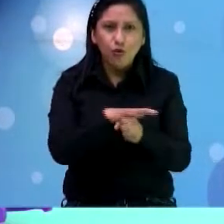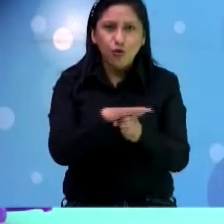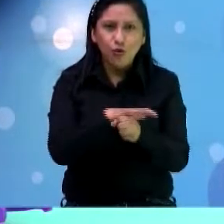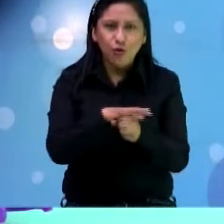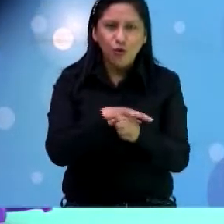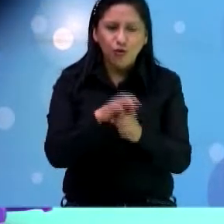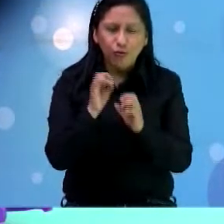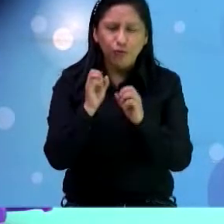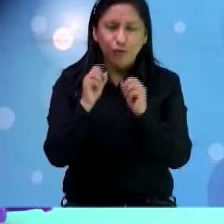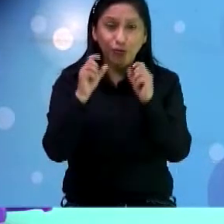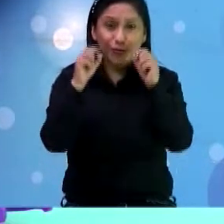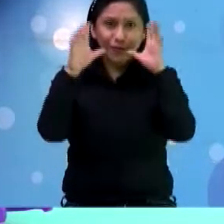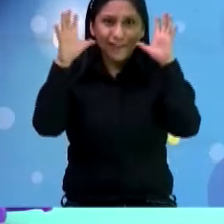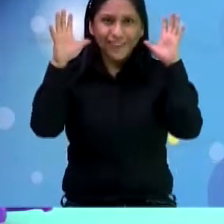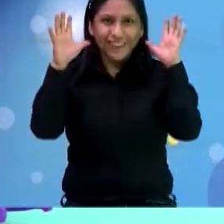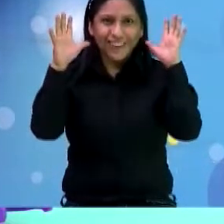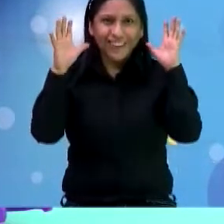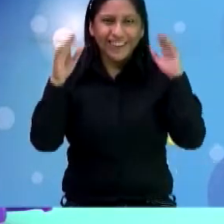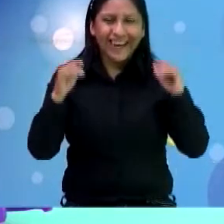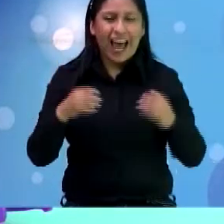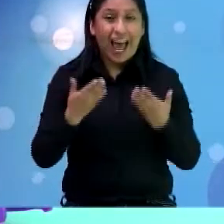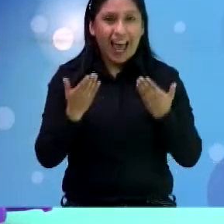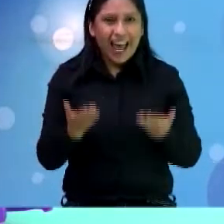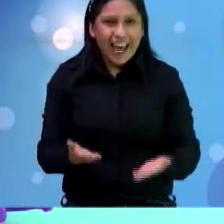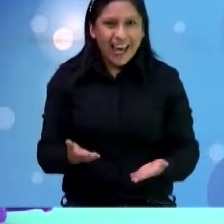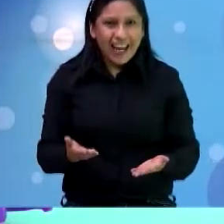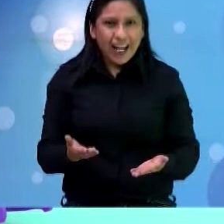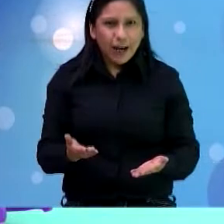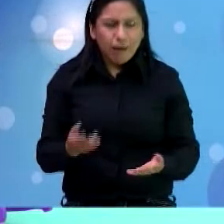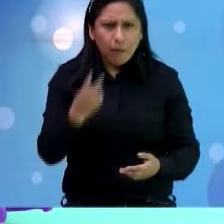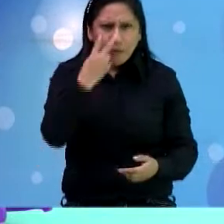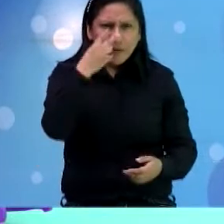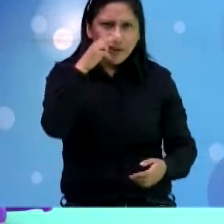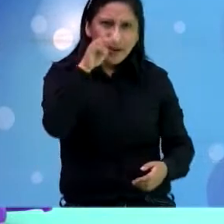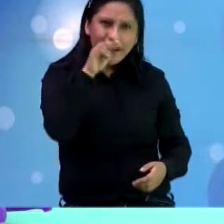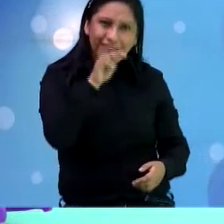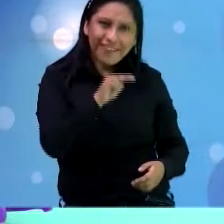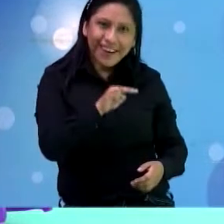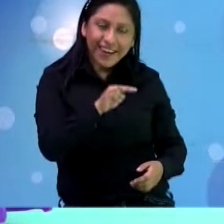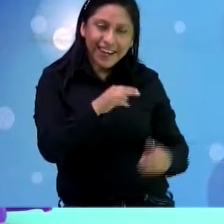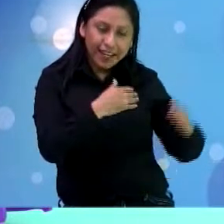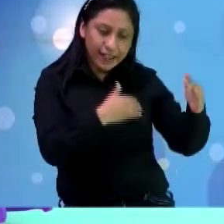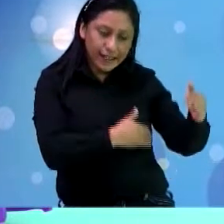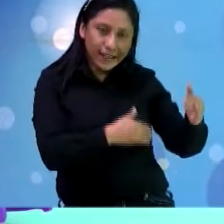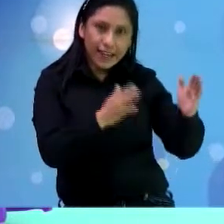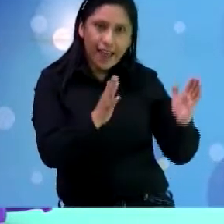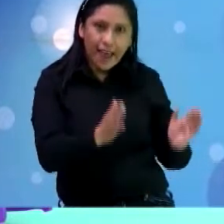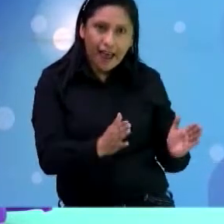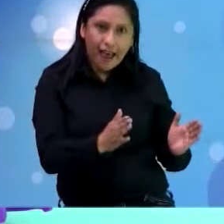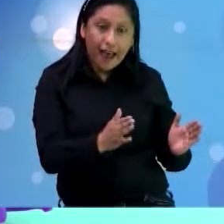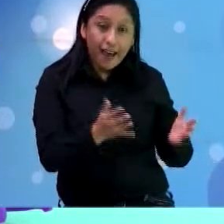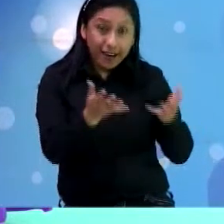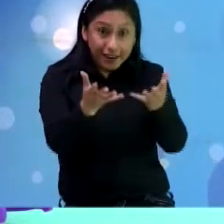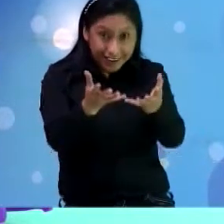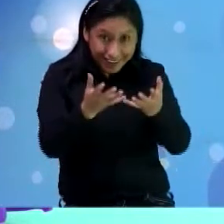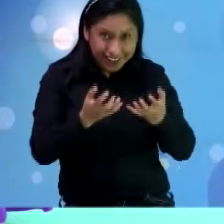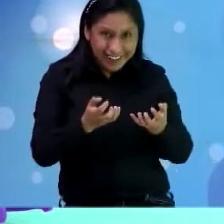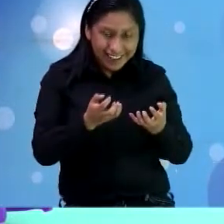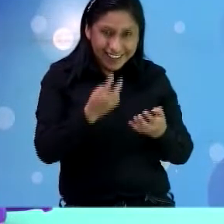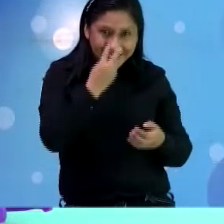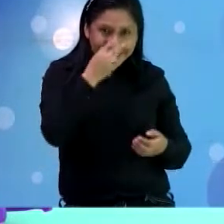sorpresas. Así que vamos a descubrir qué hay aquí dentro. ¿Quieren acompañarme a